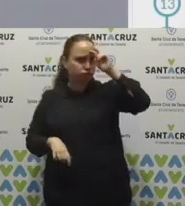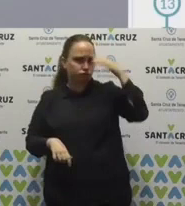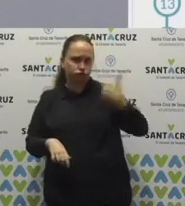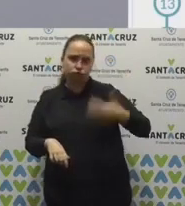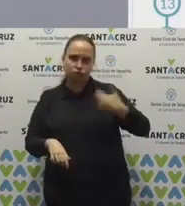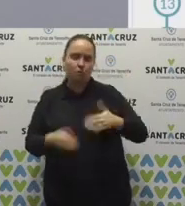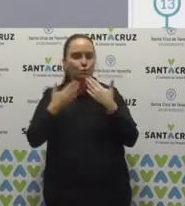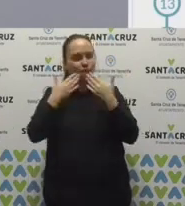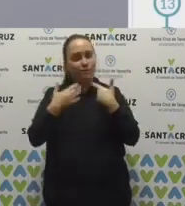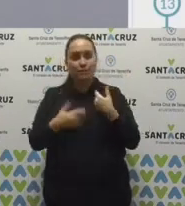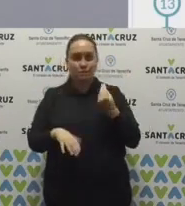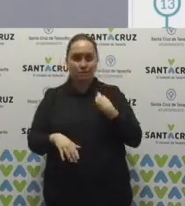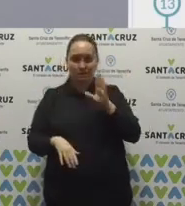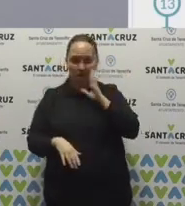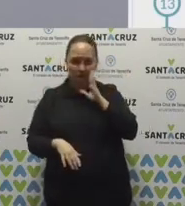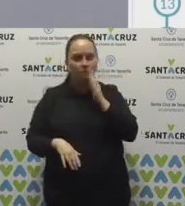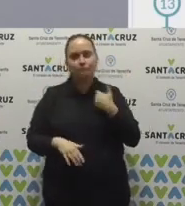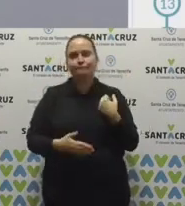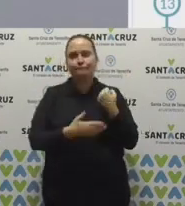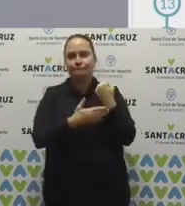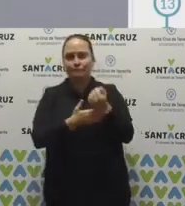como ya comenté al principio